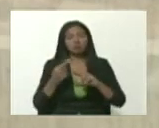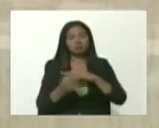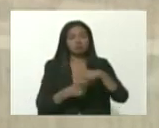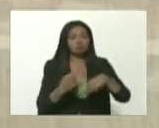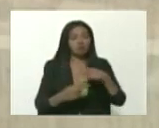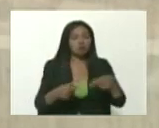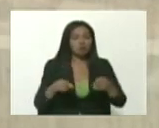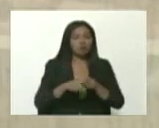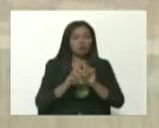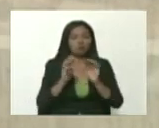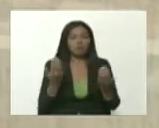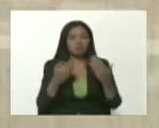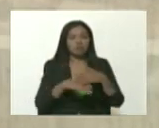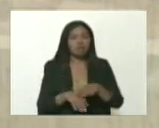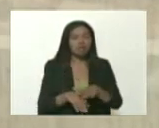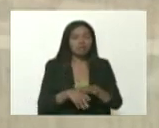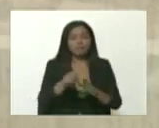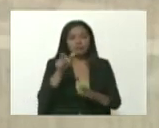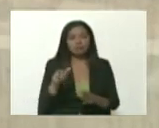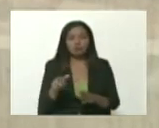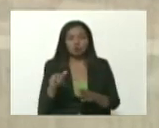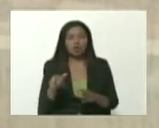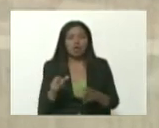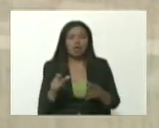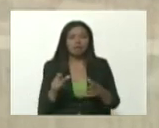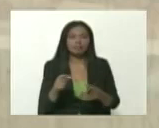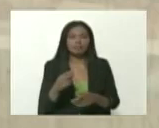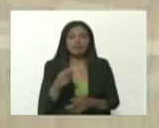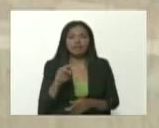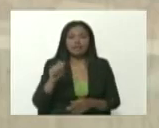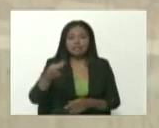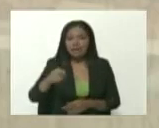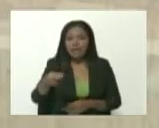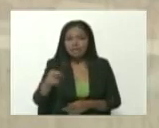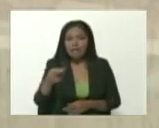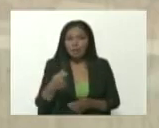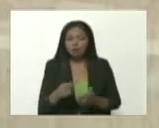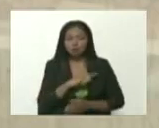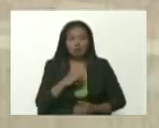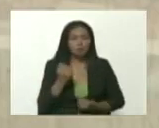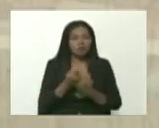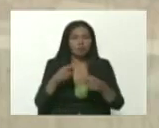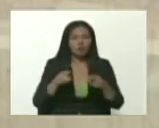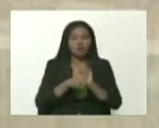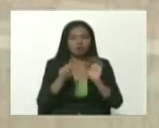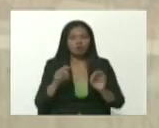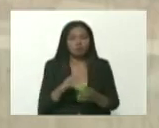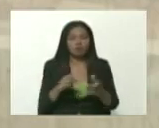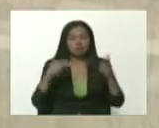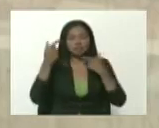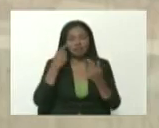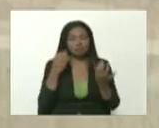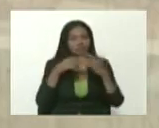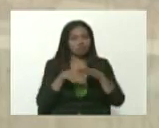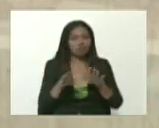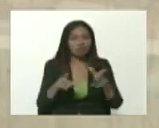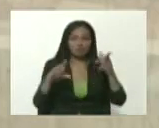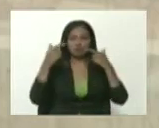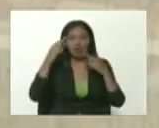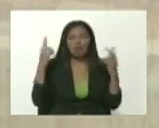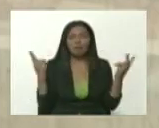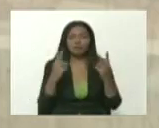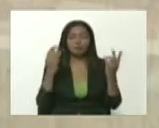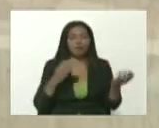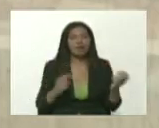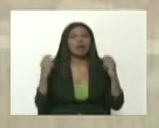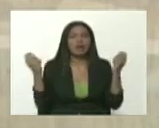RL, integrada por comerciantes de Charallave. Respaldamos su gestión y estamos seguros que Chávez nos ilumina para lograr la victoria.